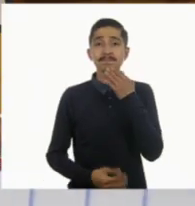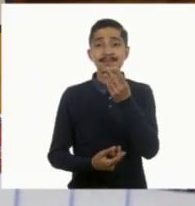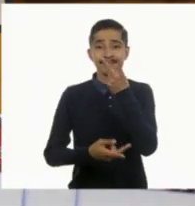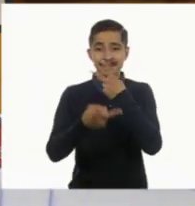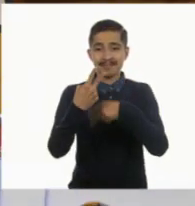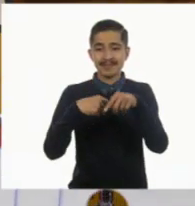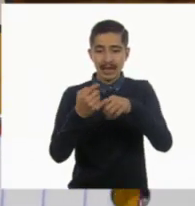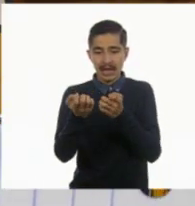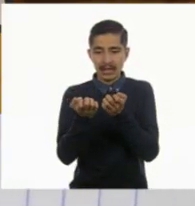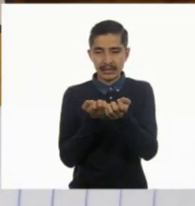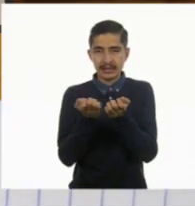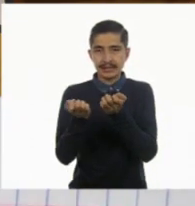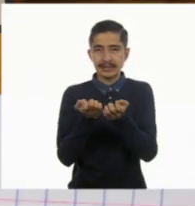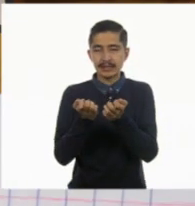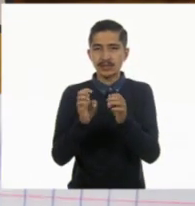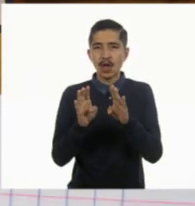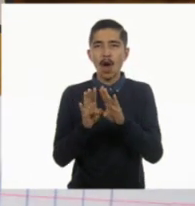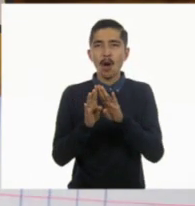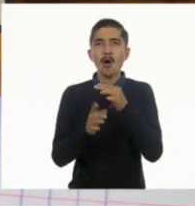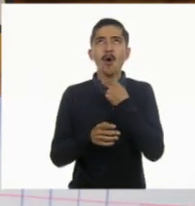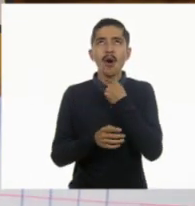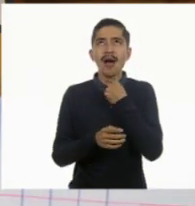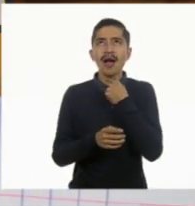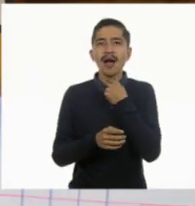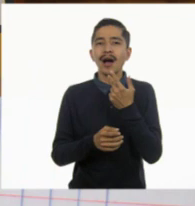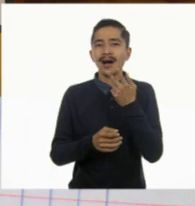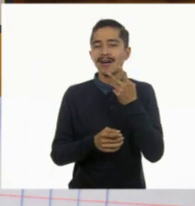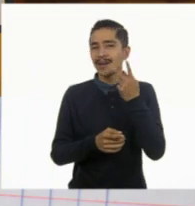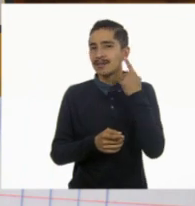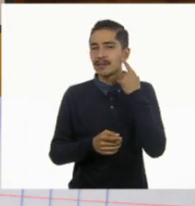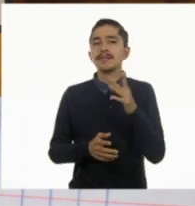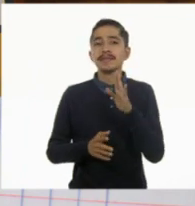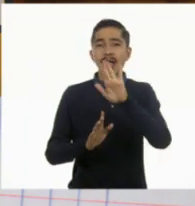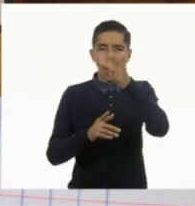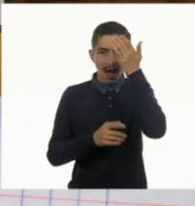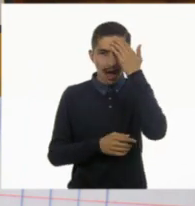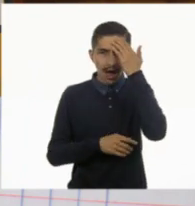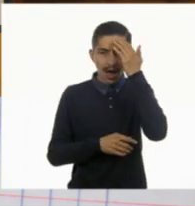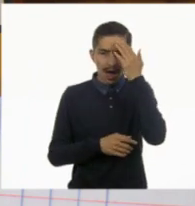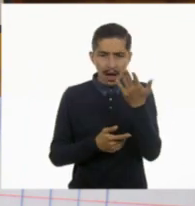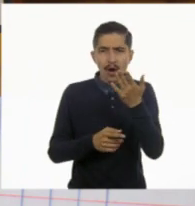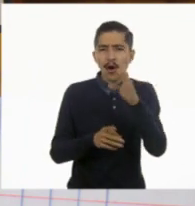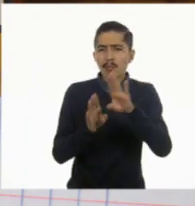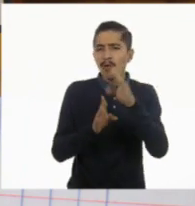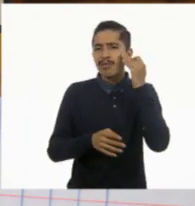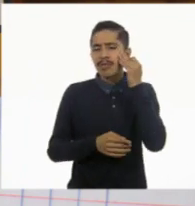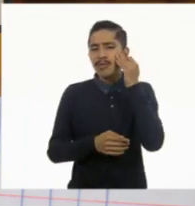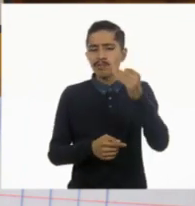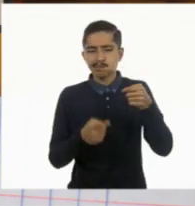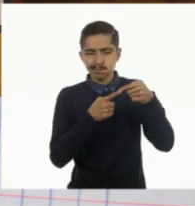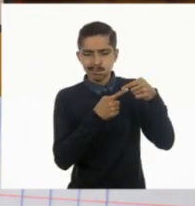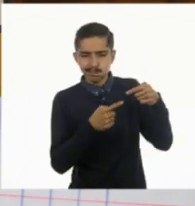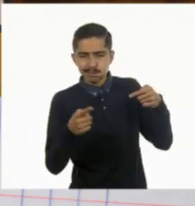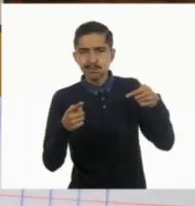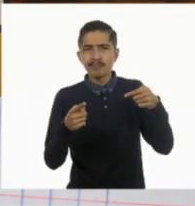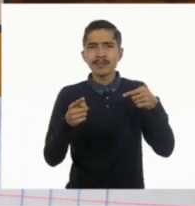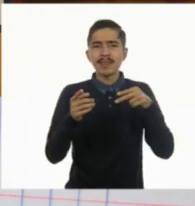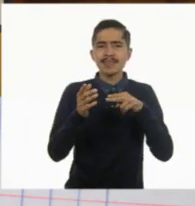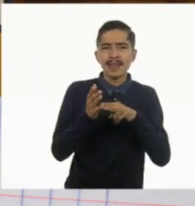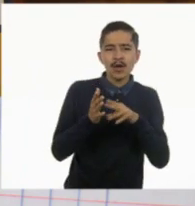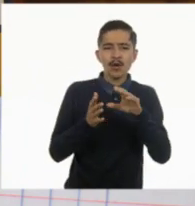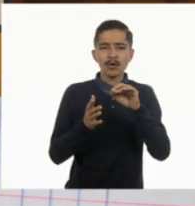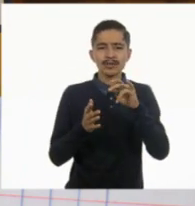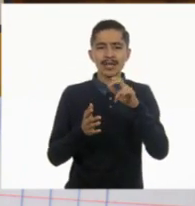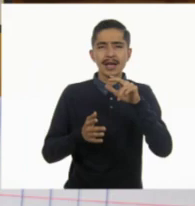Bienvenidos a Ejercicios de Entonación. Ahora que ya conocemos las notas musicales y las duraciones de redonda, blanca, negra y